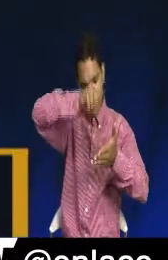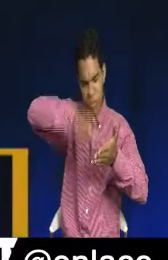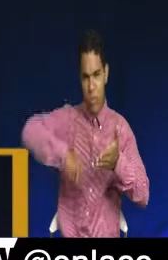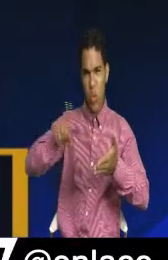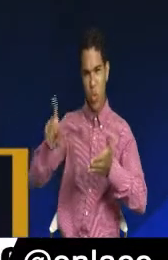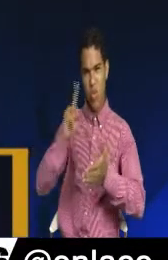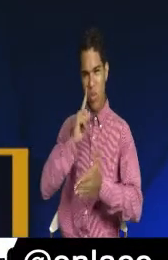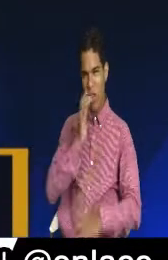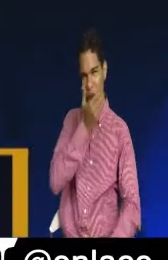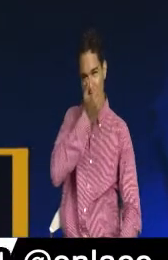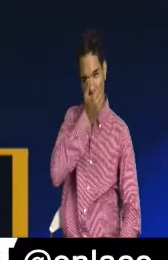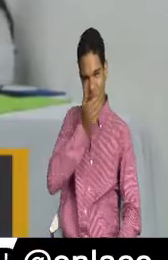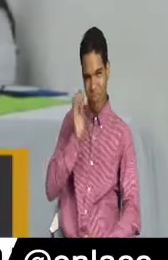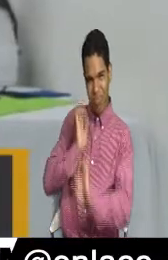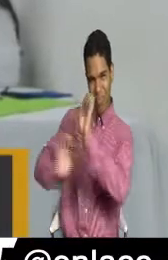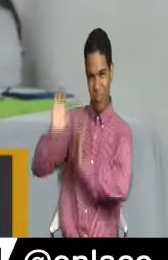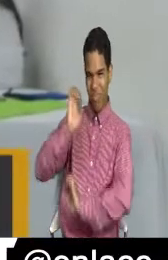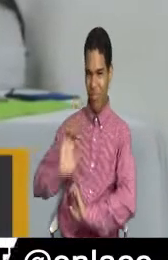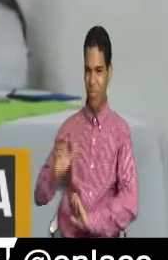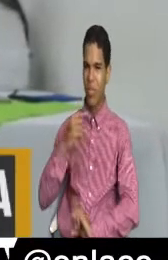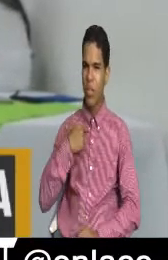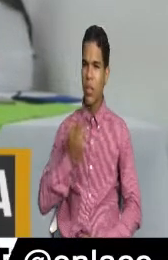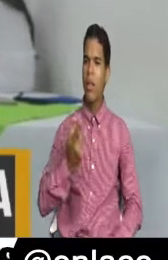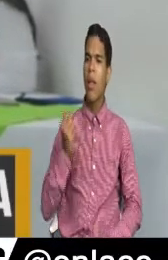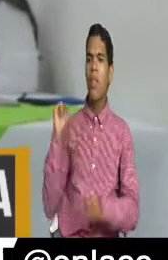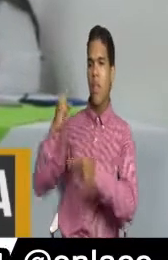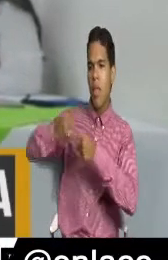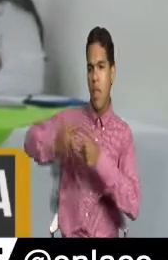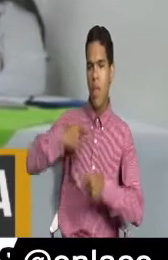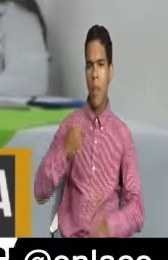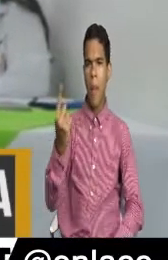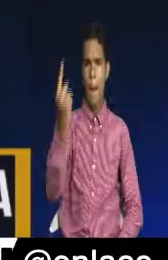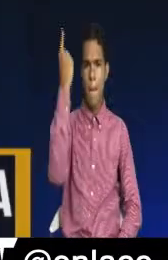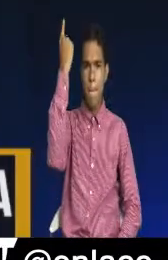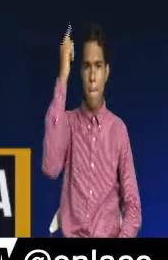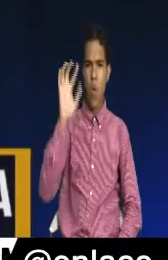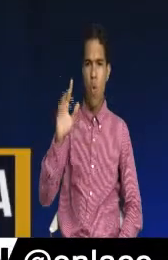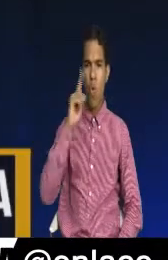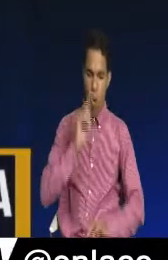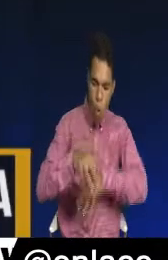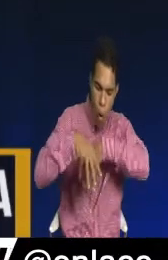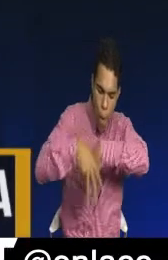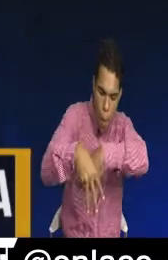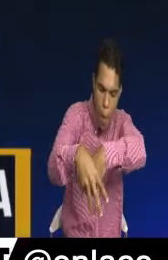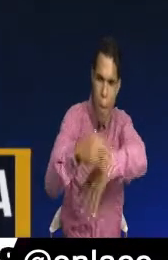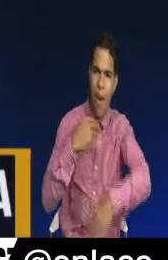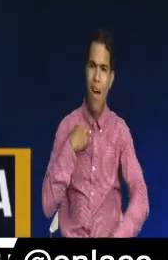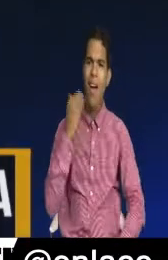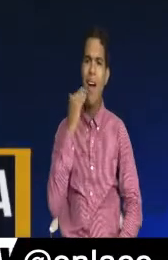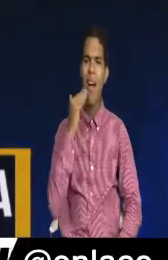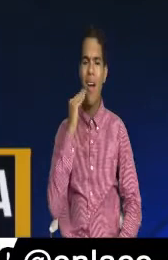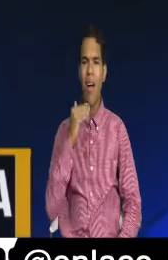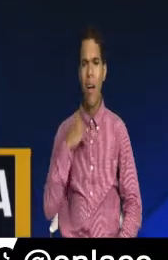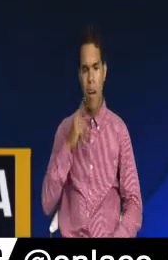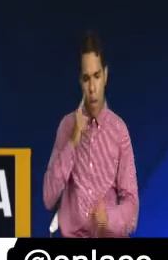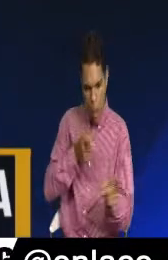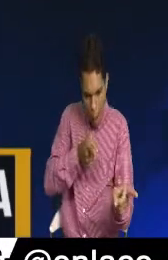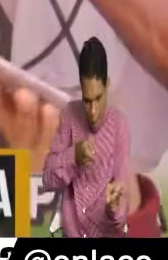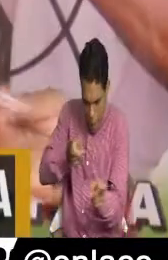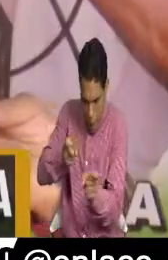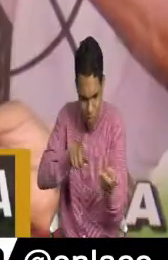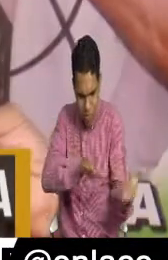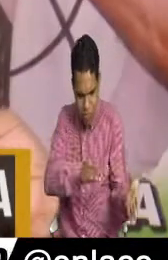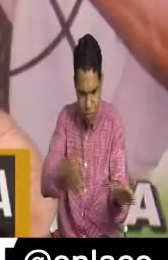varios defensores de derechos humanos e integrantes del movimiento político Marcha Patriótica. En el documento se habla de dar muerte a los mencionados en el